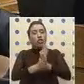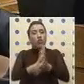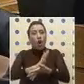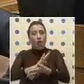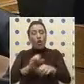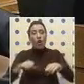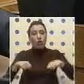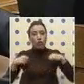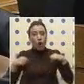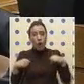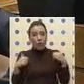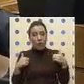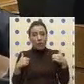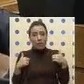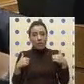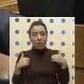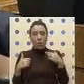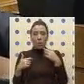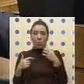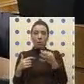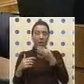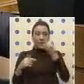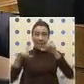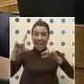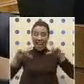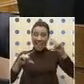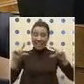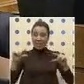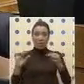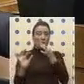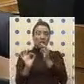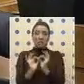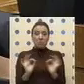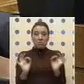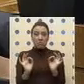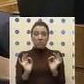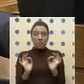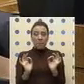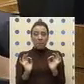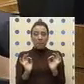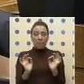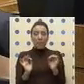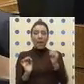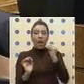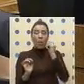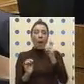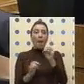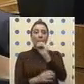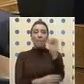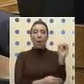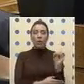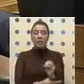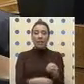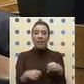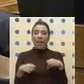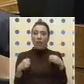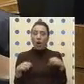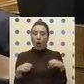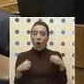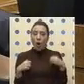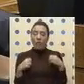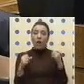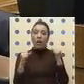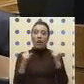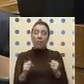jóvenes. Porque ¿por qué no dicen las estadísticas? ¿Por qué no se dice aquí cuáles son los porcentajes de jóvenes que